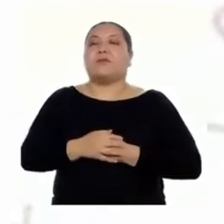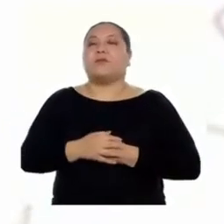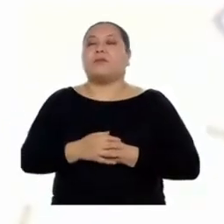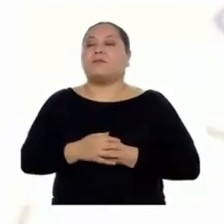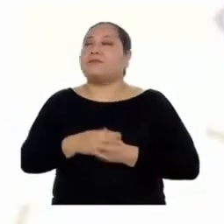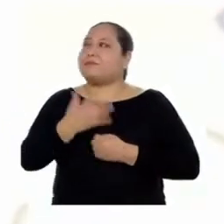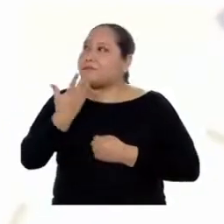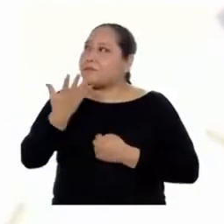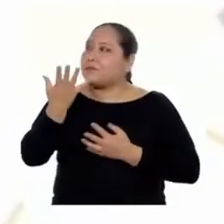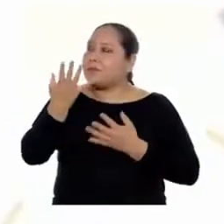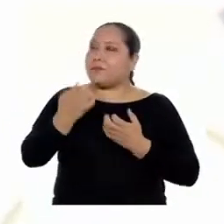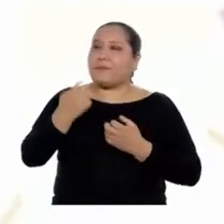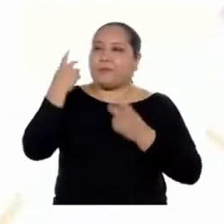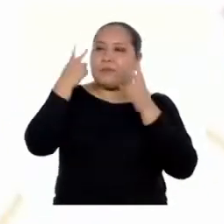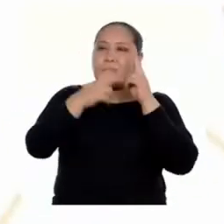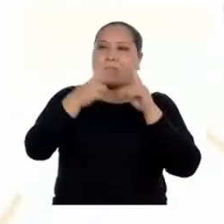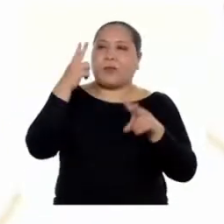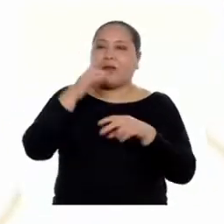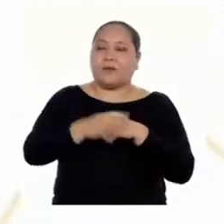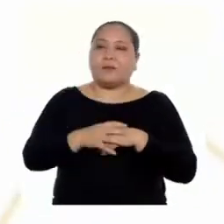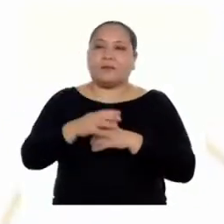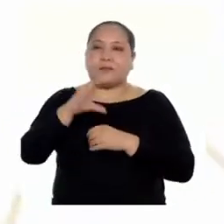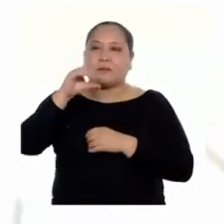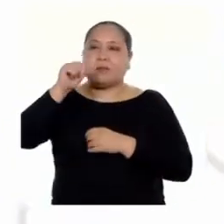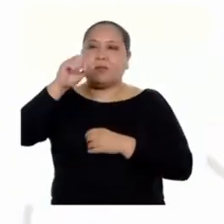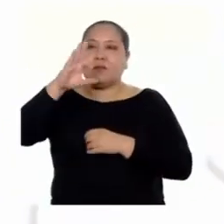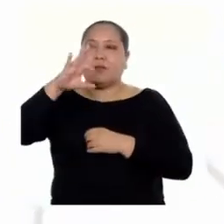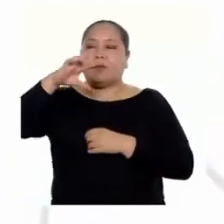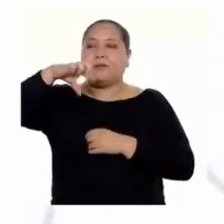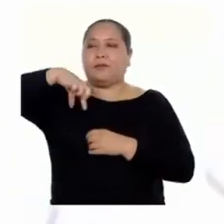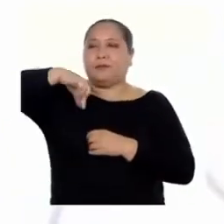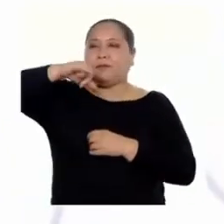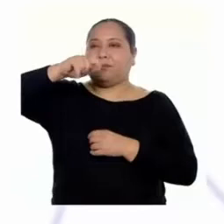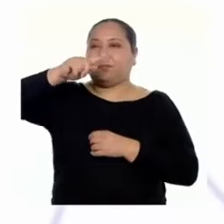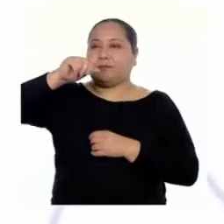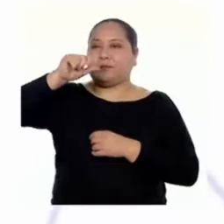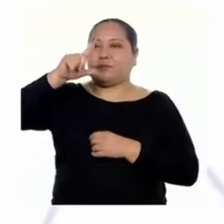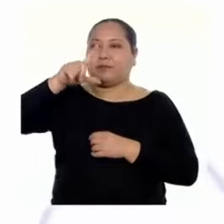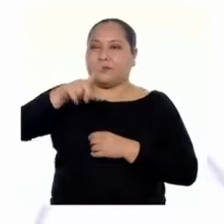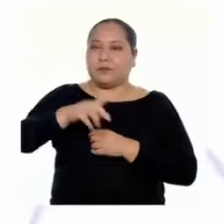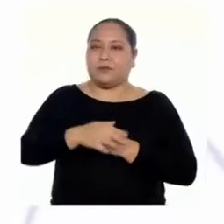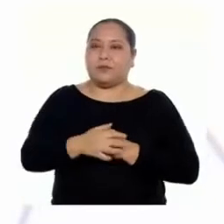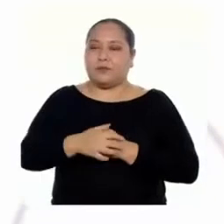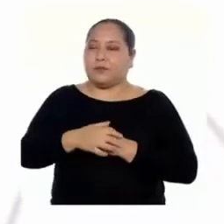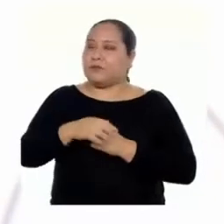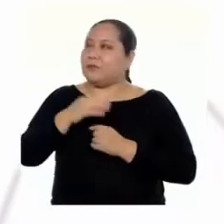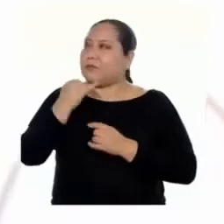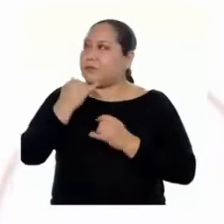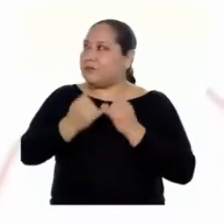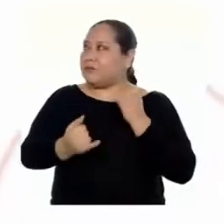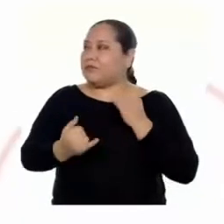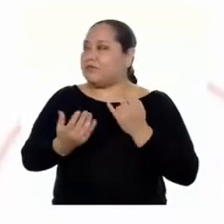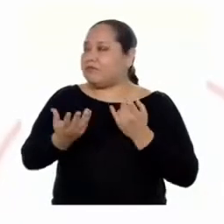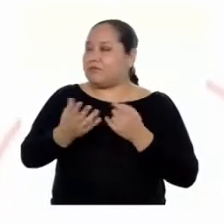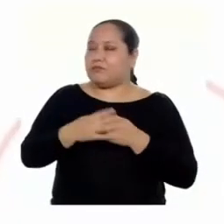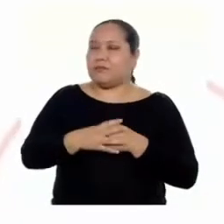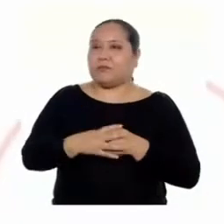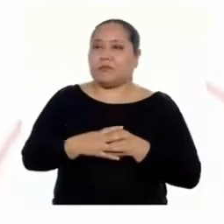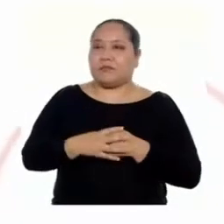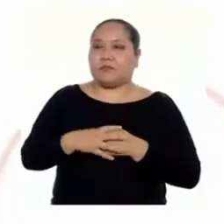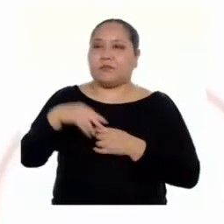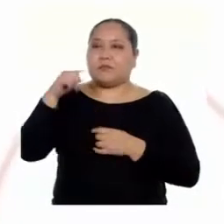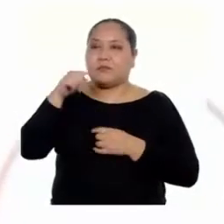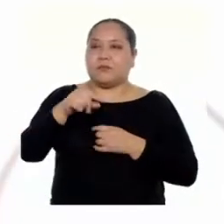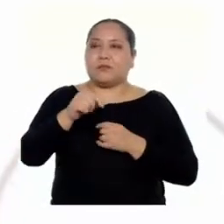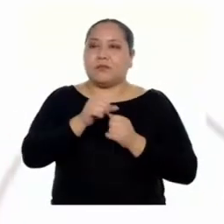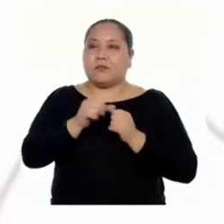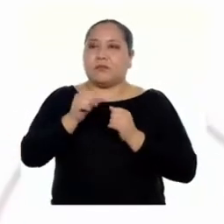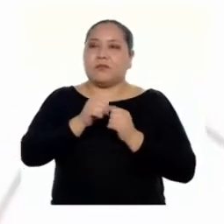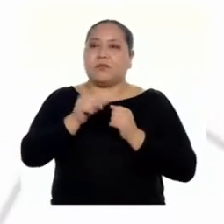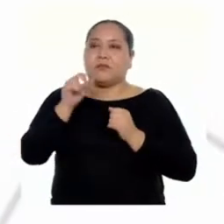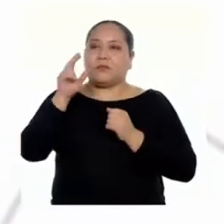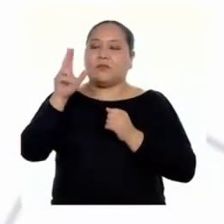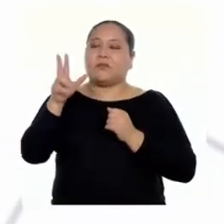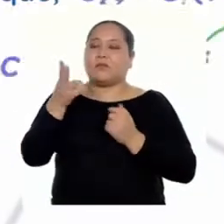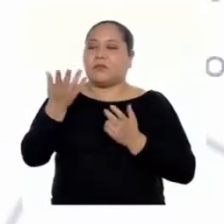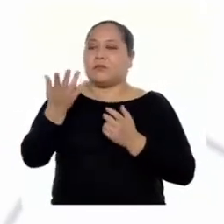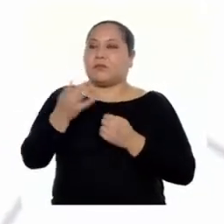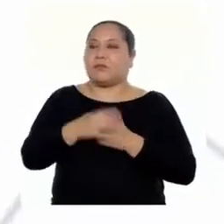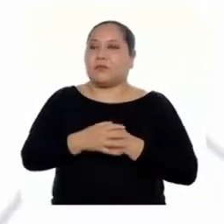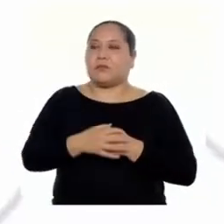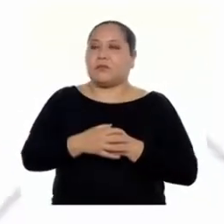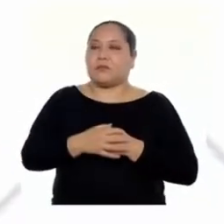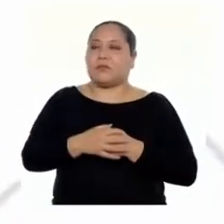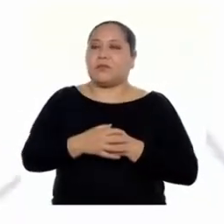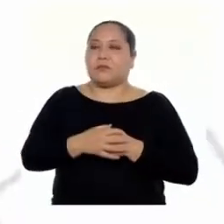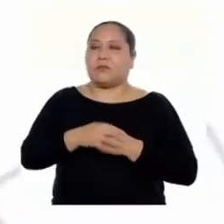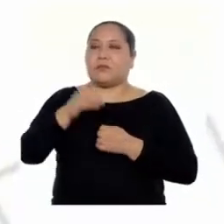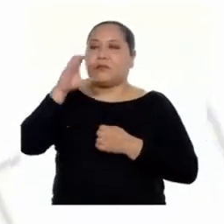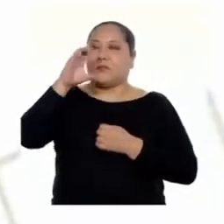Entonces, si queremos ver cuál será el capital final a lo largo de un periodo de tiempo, T, la expresión matemática del interés compuesto